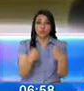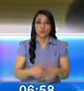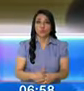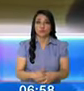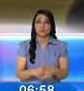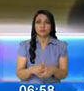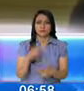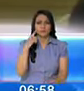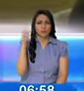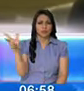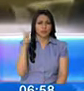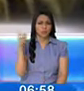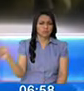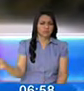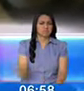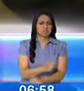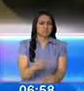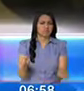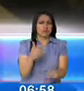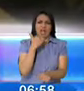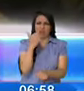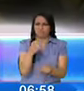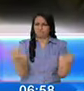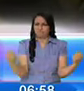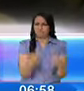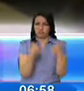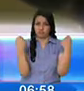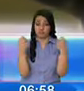una explosión y cuando me di cuenta que las piedras